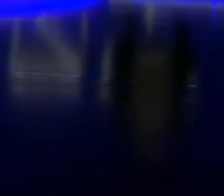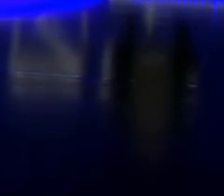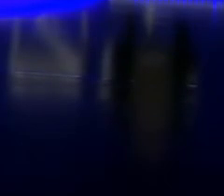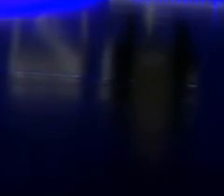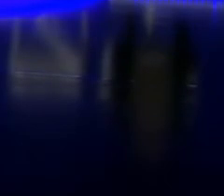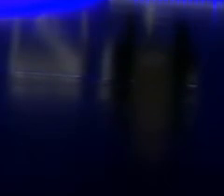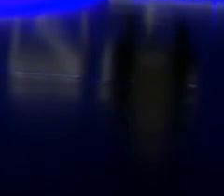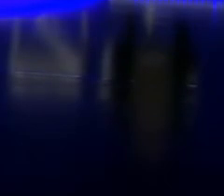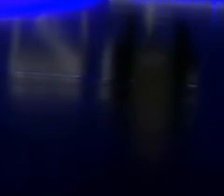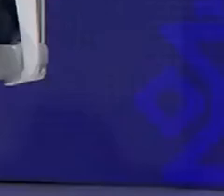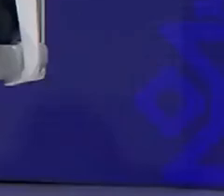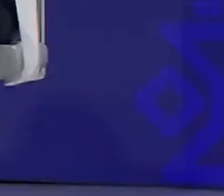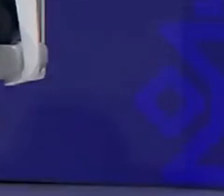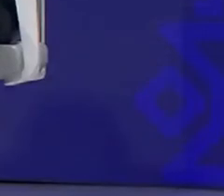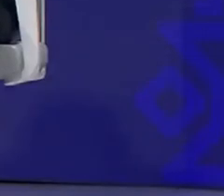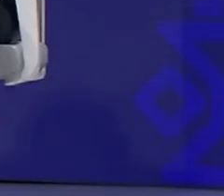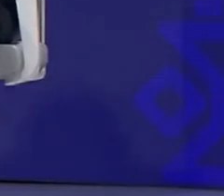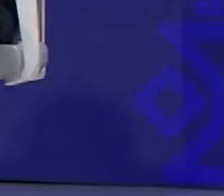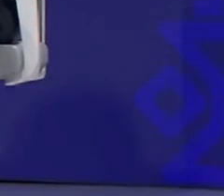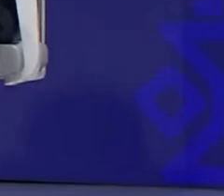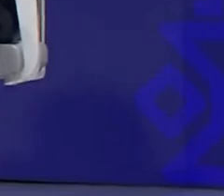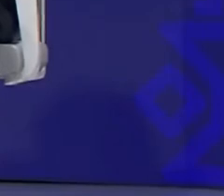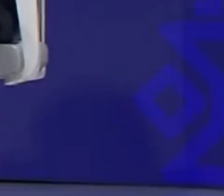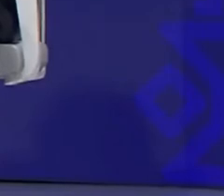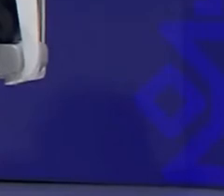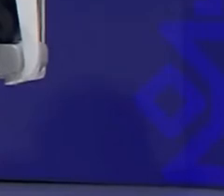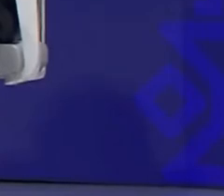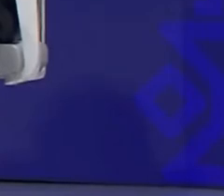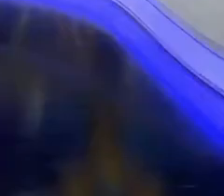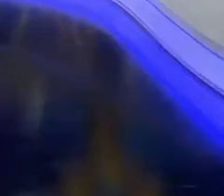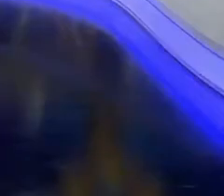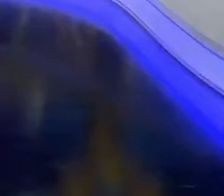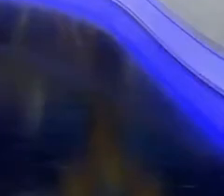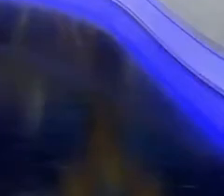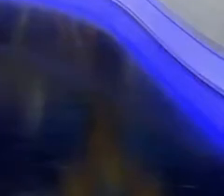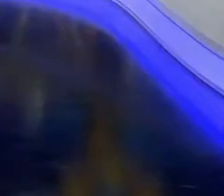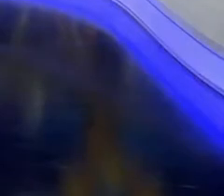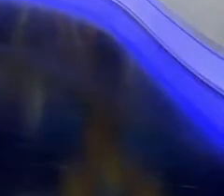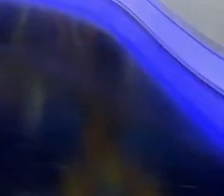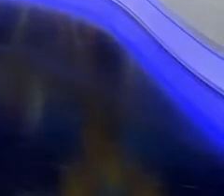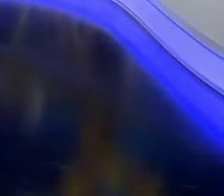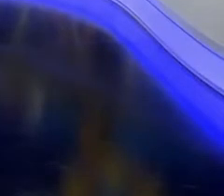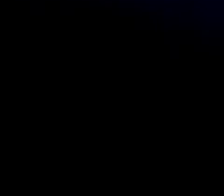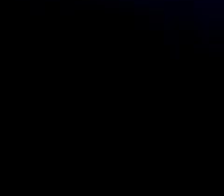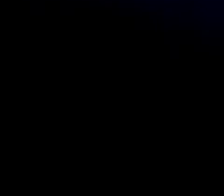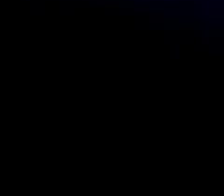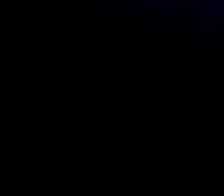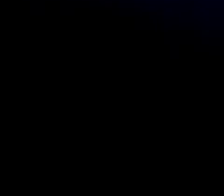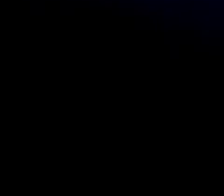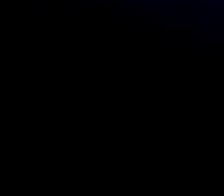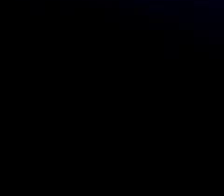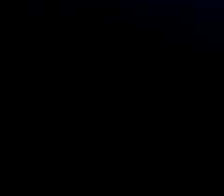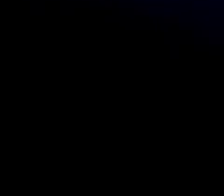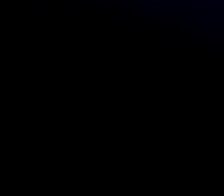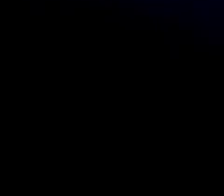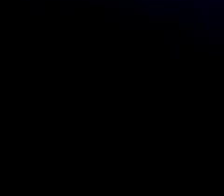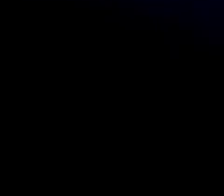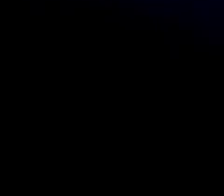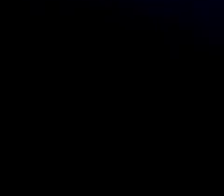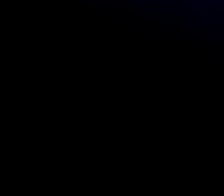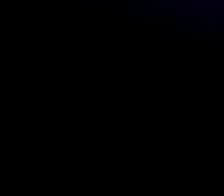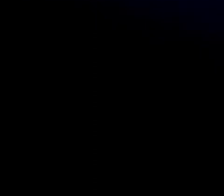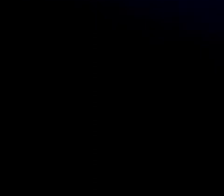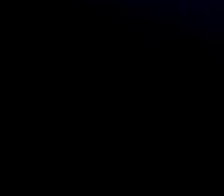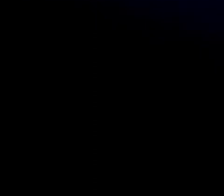la última temática del día relacionada a educación, salud y grupos vulnerables. Vamos a empezar inmediatamente entonces con el candidato Guillermo Celi. Procedo a